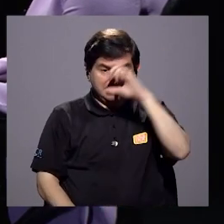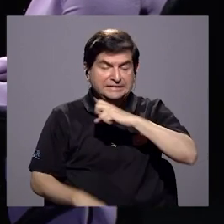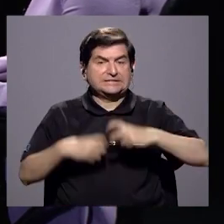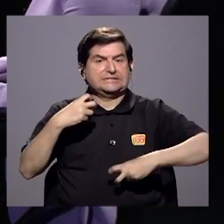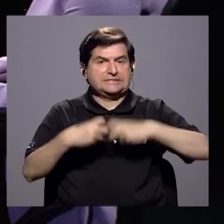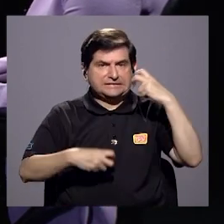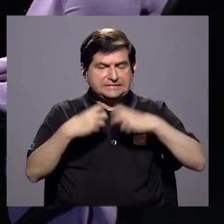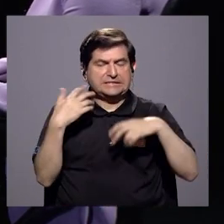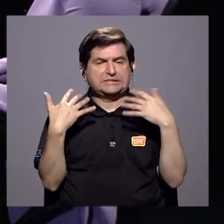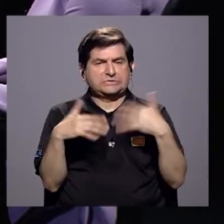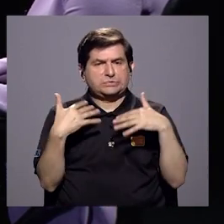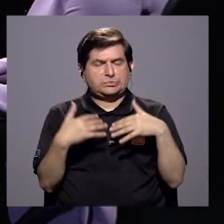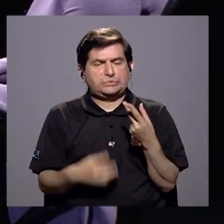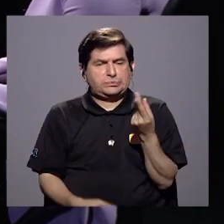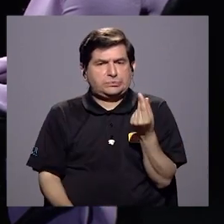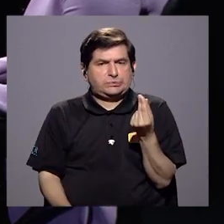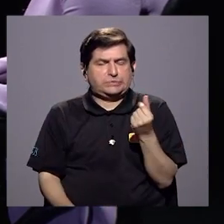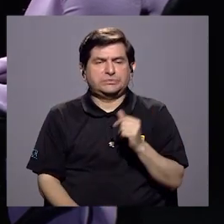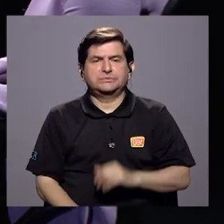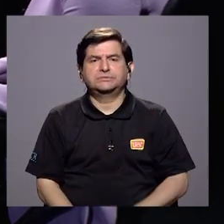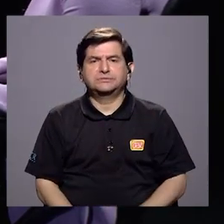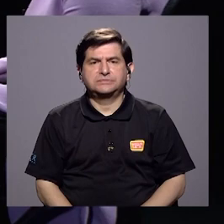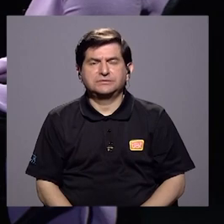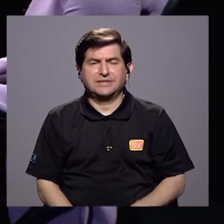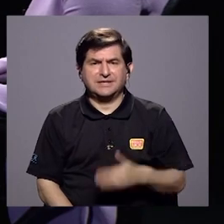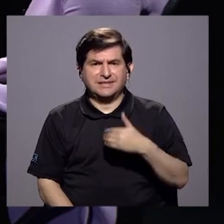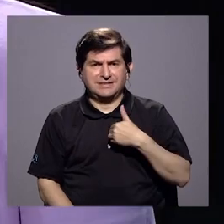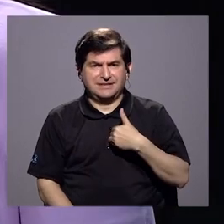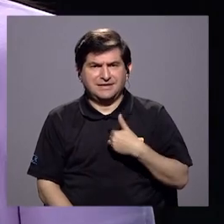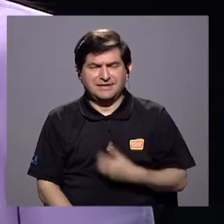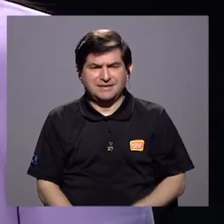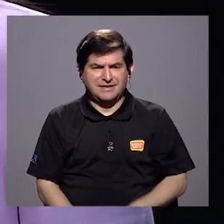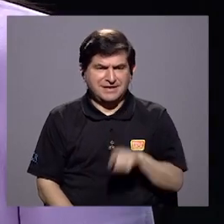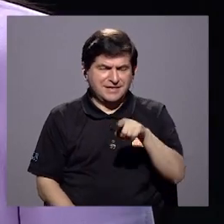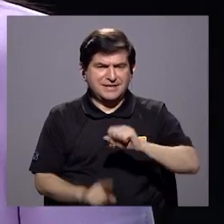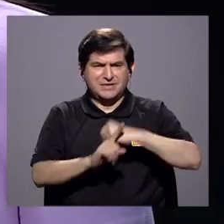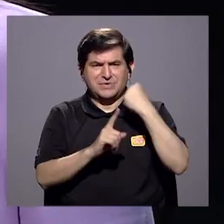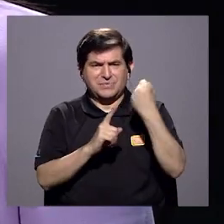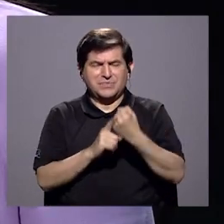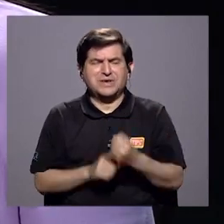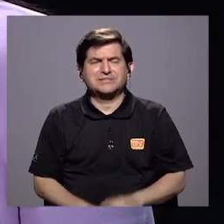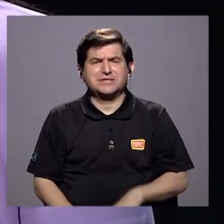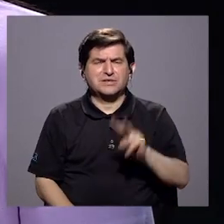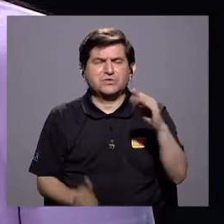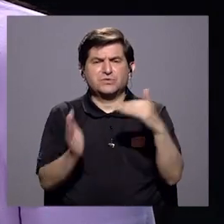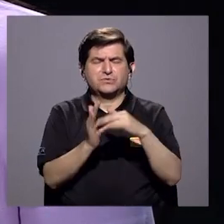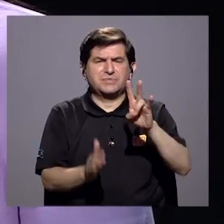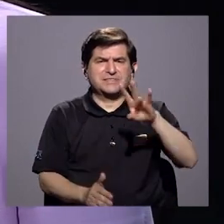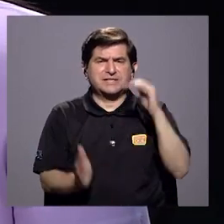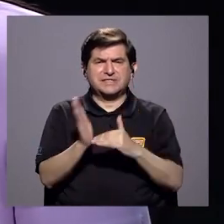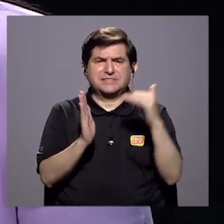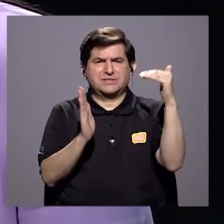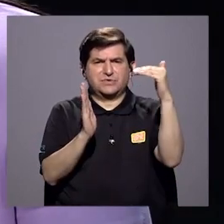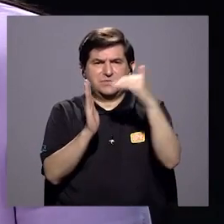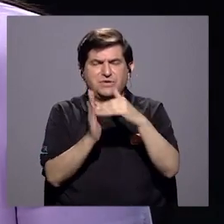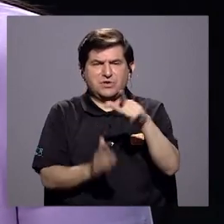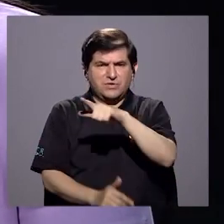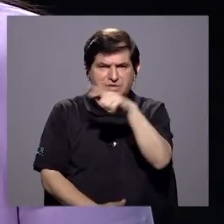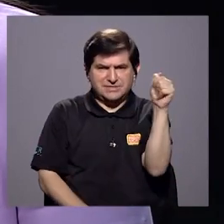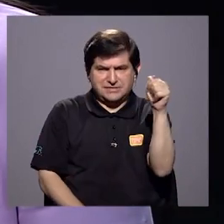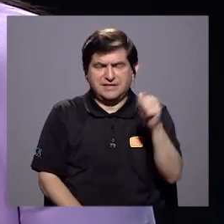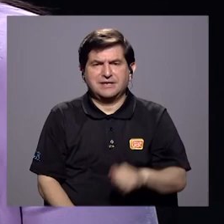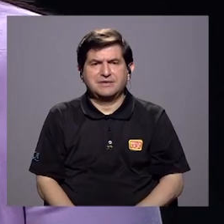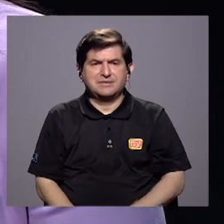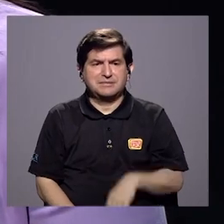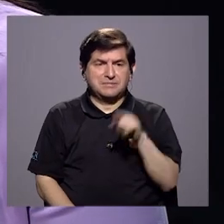crisis inminente de recursos con un diferencial muy considerable de alrededor de 2.700 millones al mes de